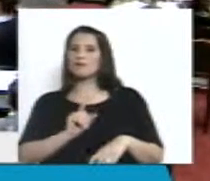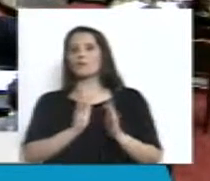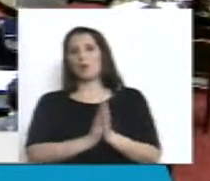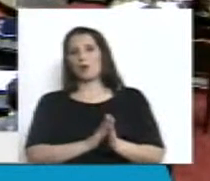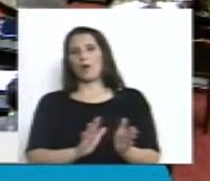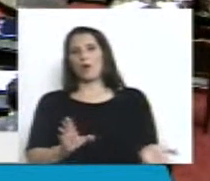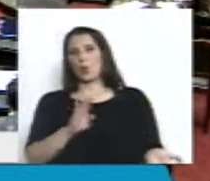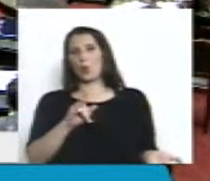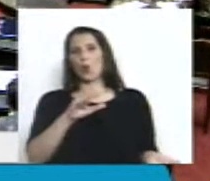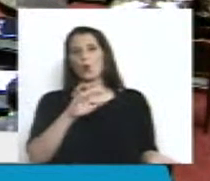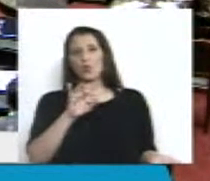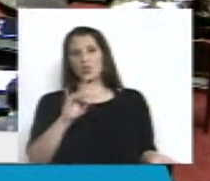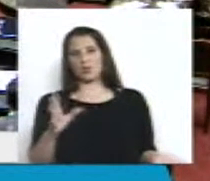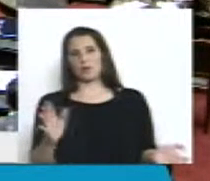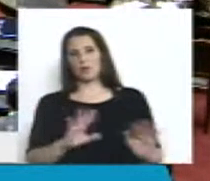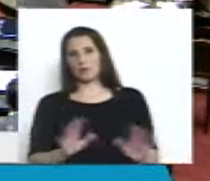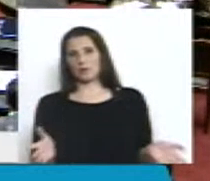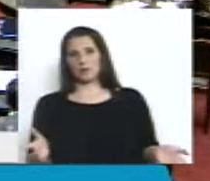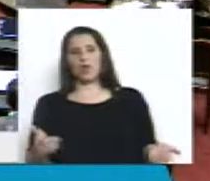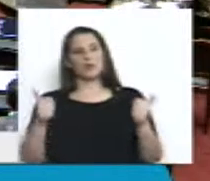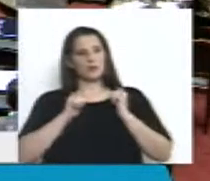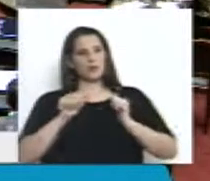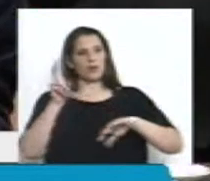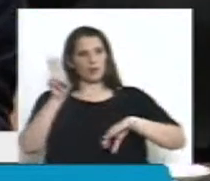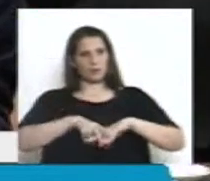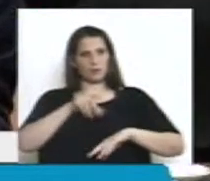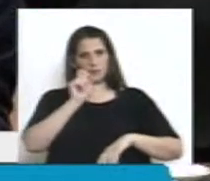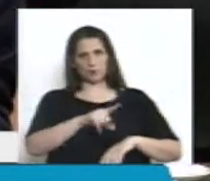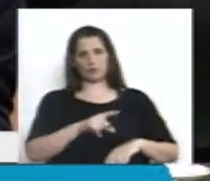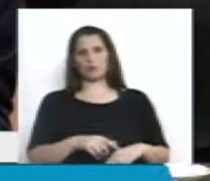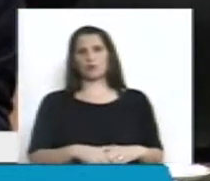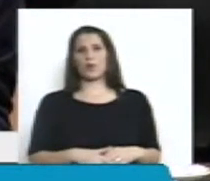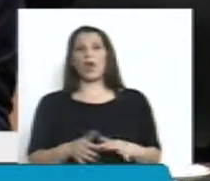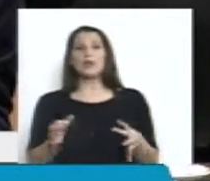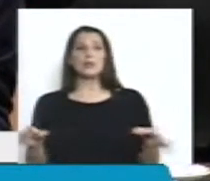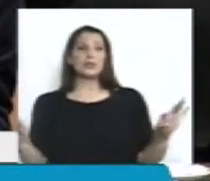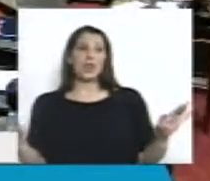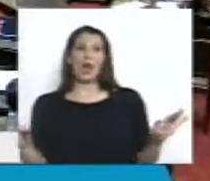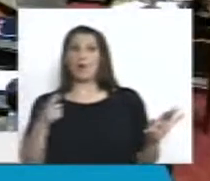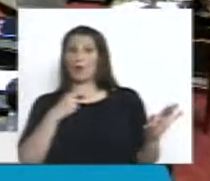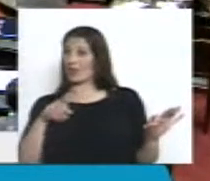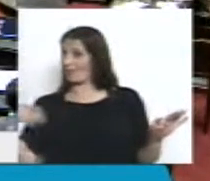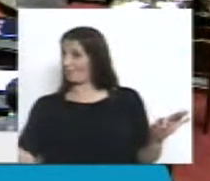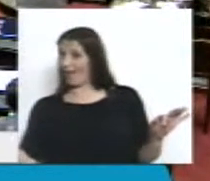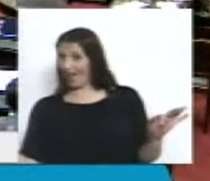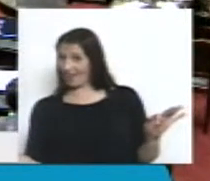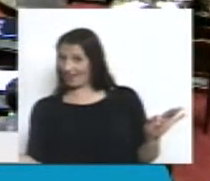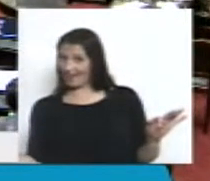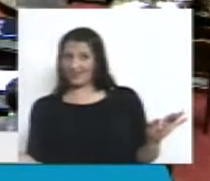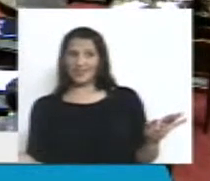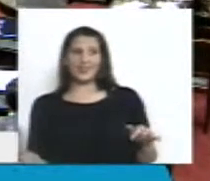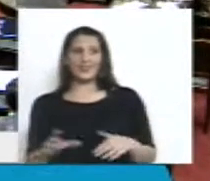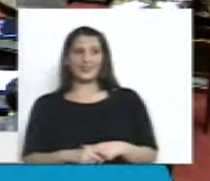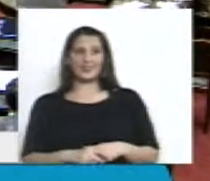favor, le pido si se sienta en su respectiva banca, salvo que se quiera quedar de este lado.